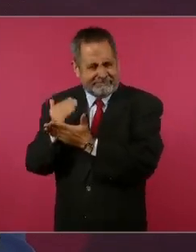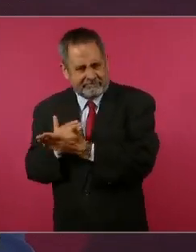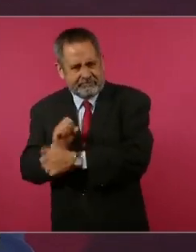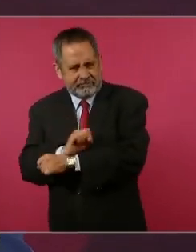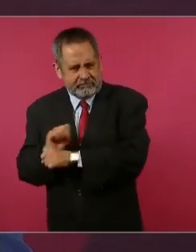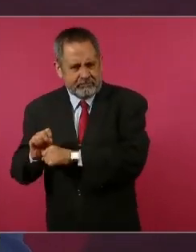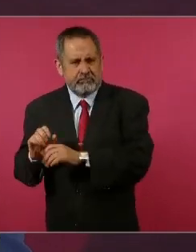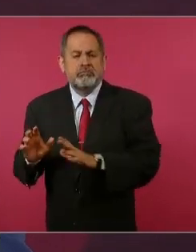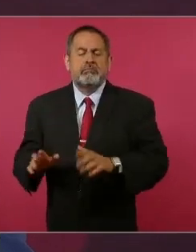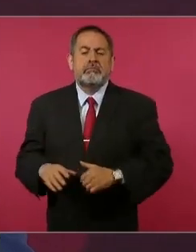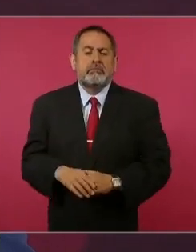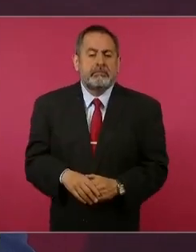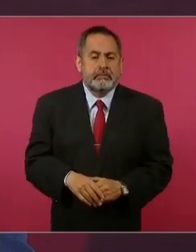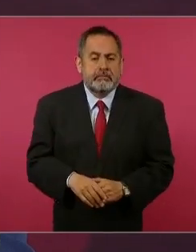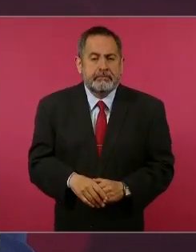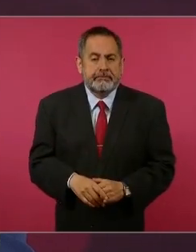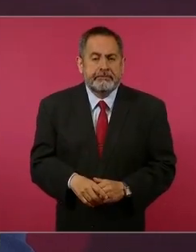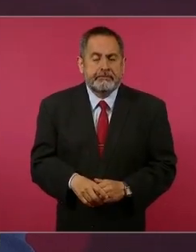en nada.